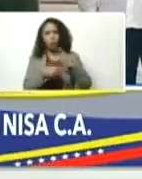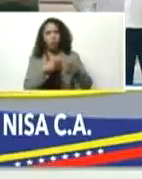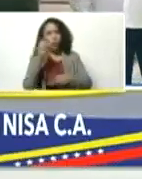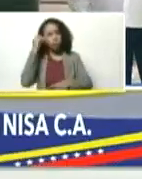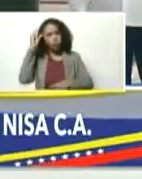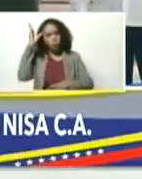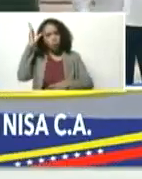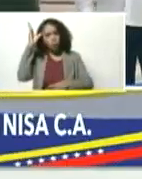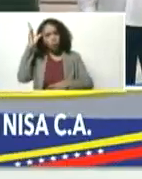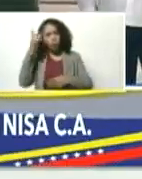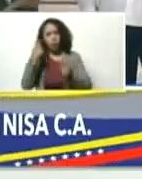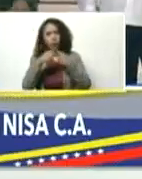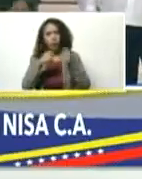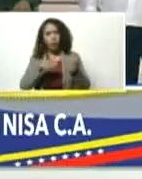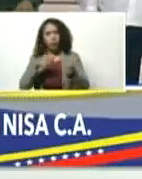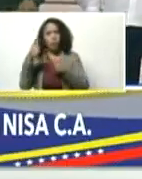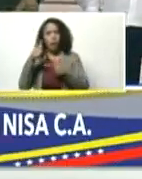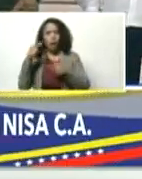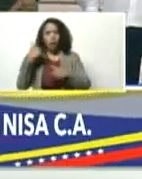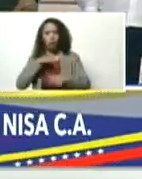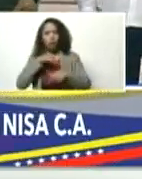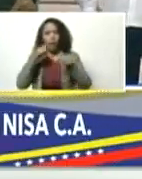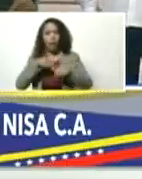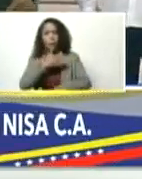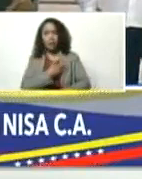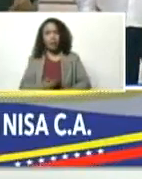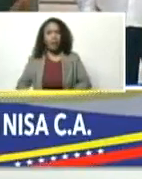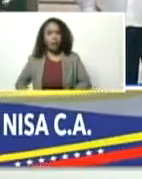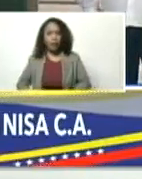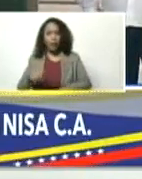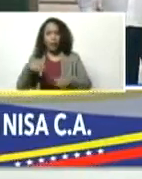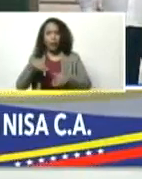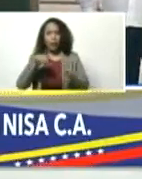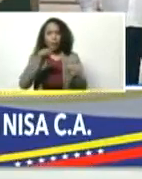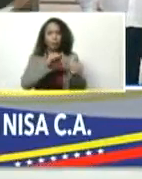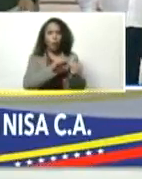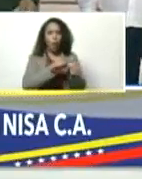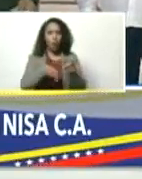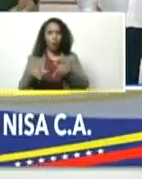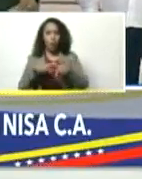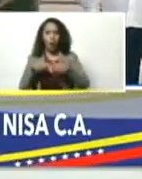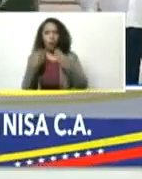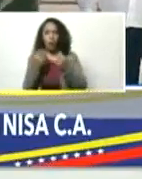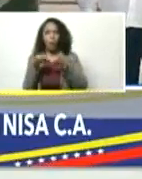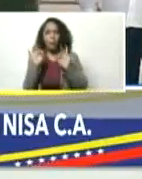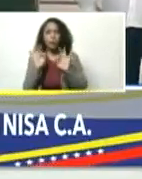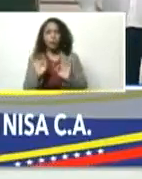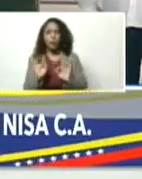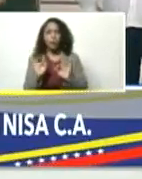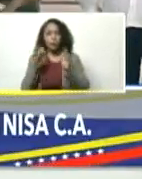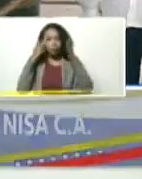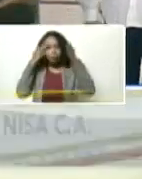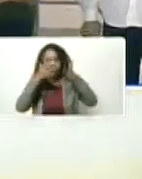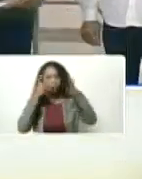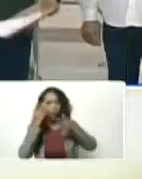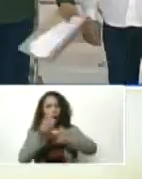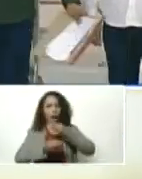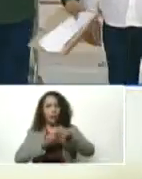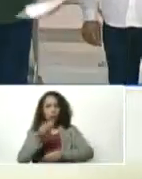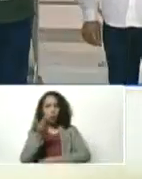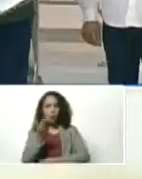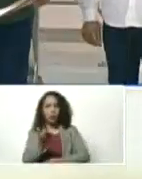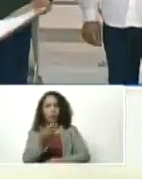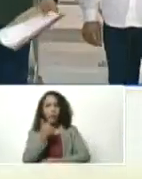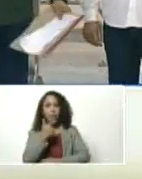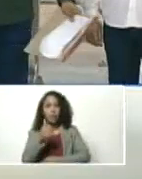capacidad de exportación. Aquí estamos, presidente, desde la península de Paraguaná, zona económica especial orientada, decretada por usted, y que